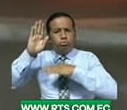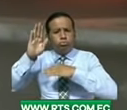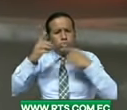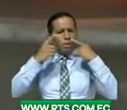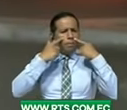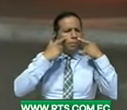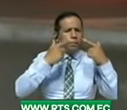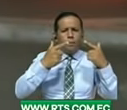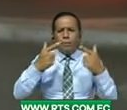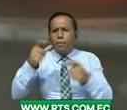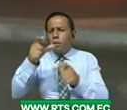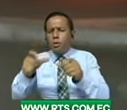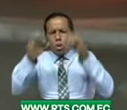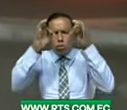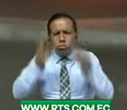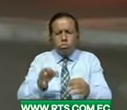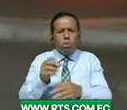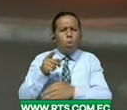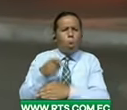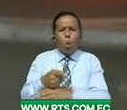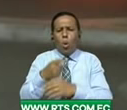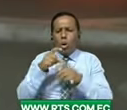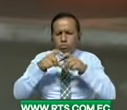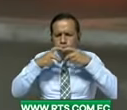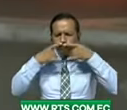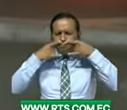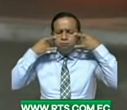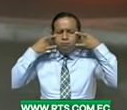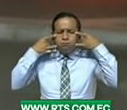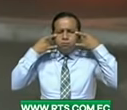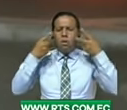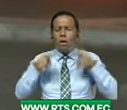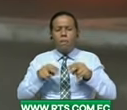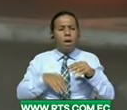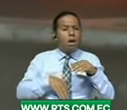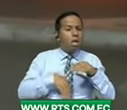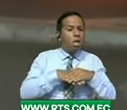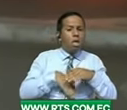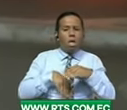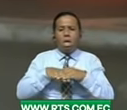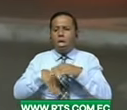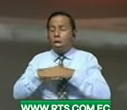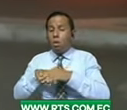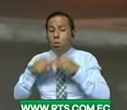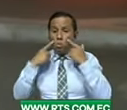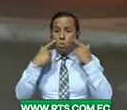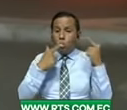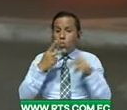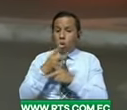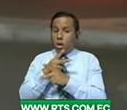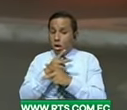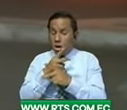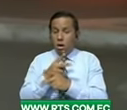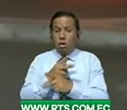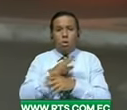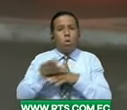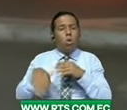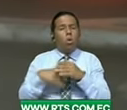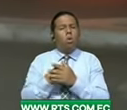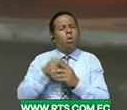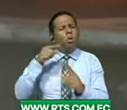uso obligatorio de la mascarilla, así como el control de los aforos en todos los establecimientos. La idea es